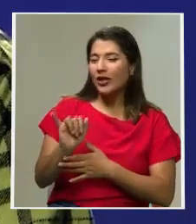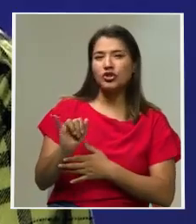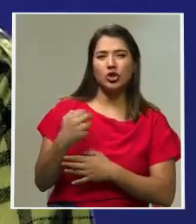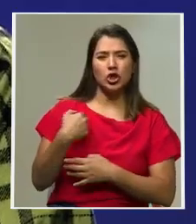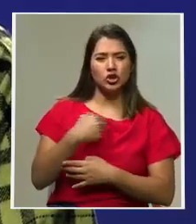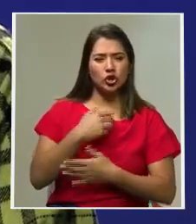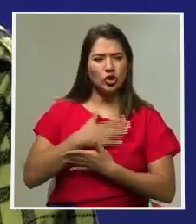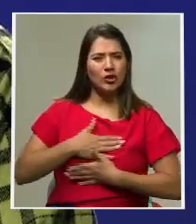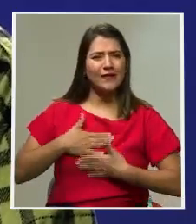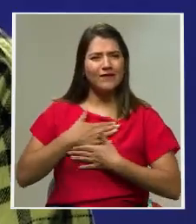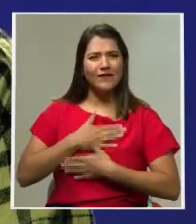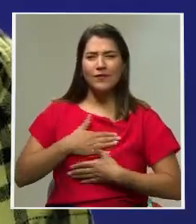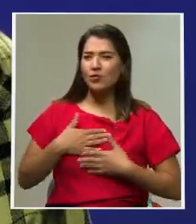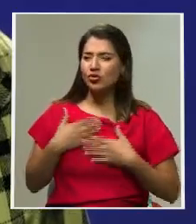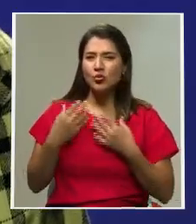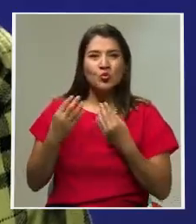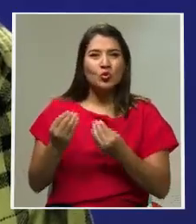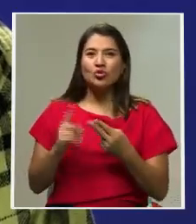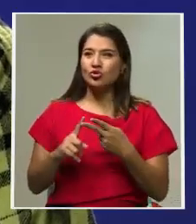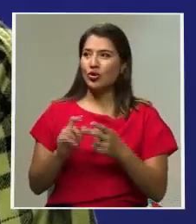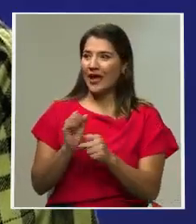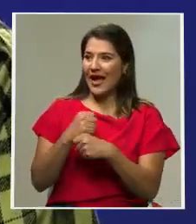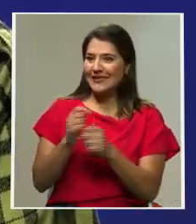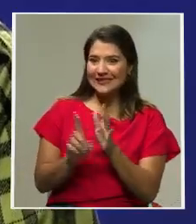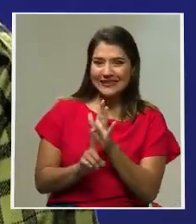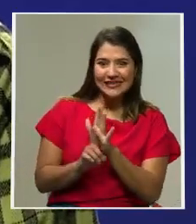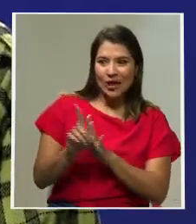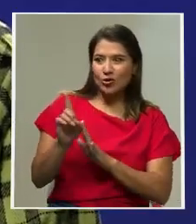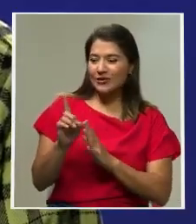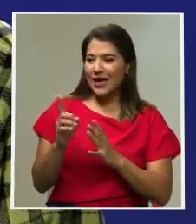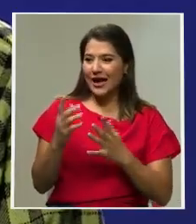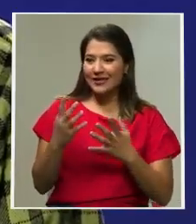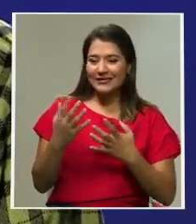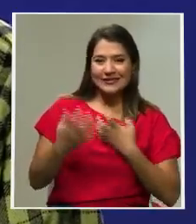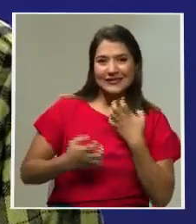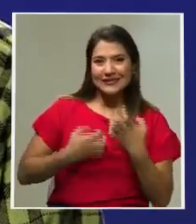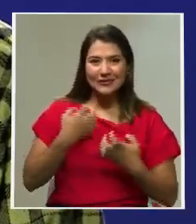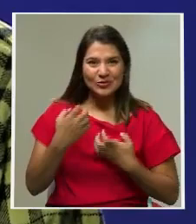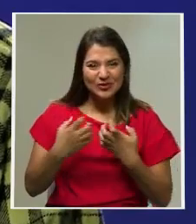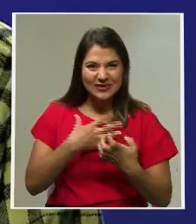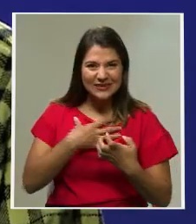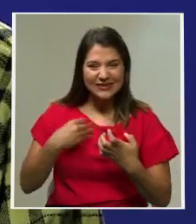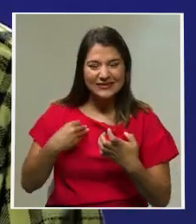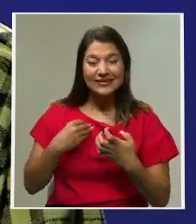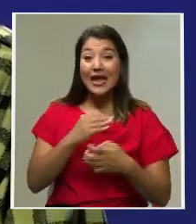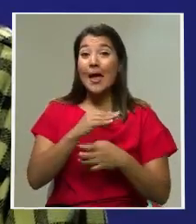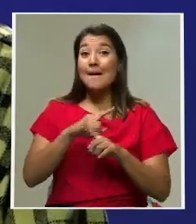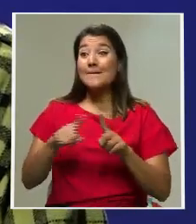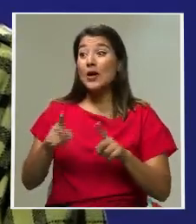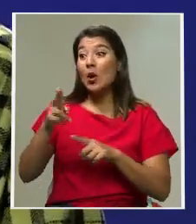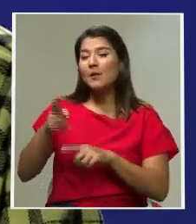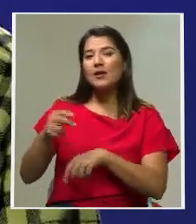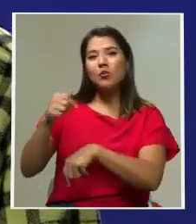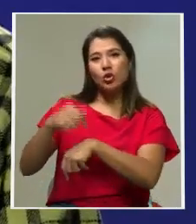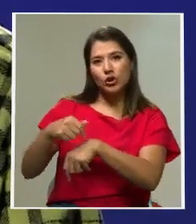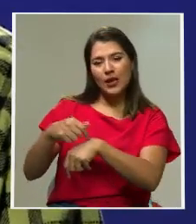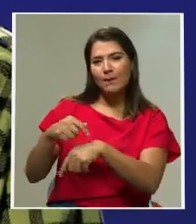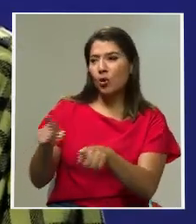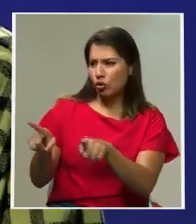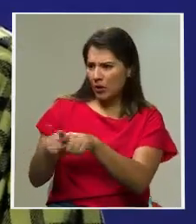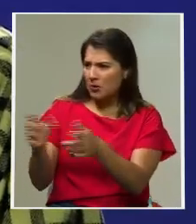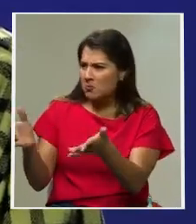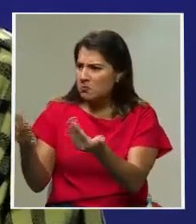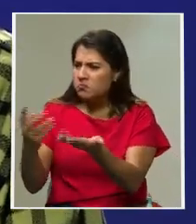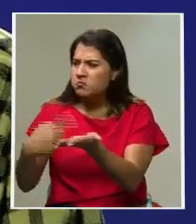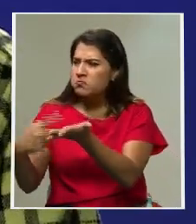nosotras una locura y una pasión, y al mismo tiempo tratar de generar tesis e interpretaciones acerca de